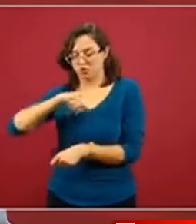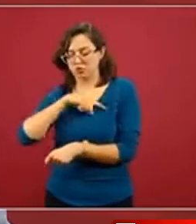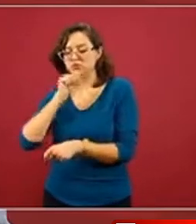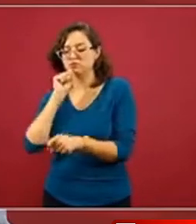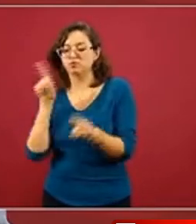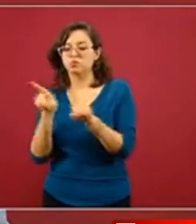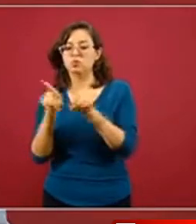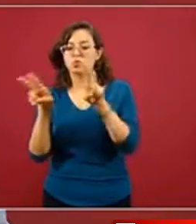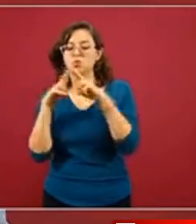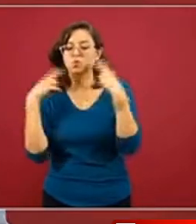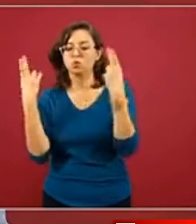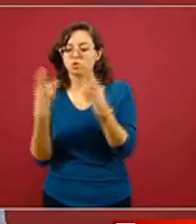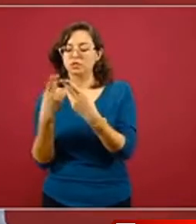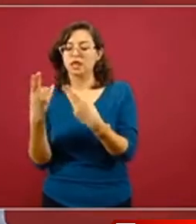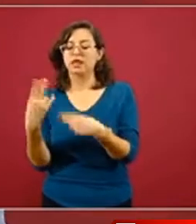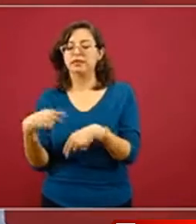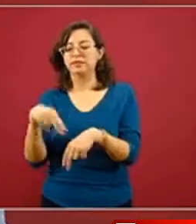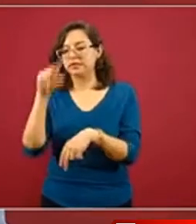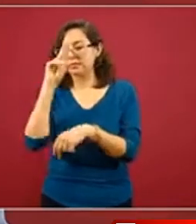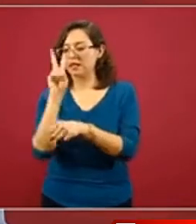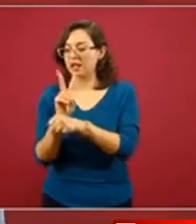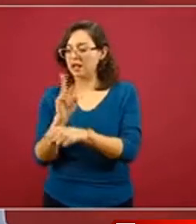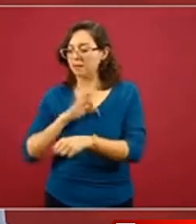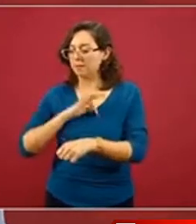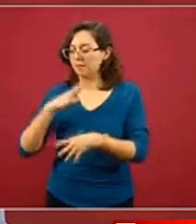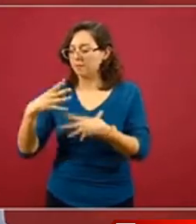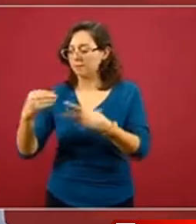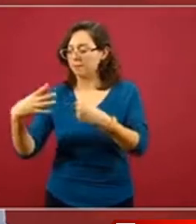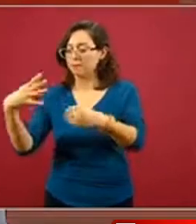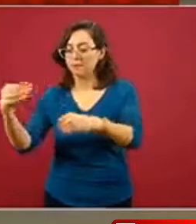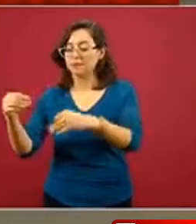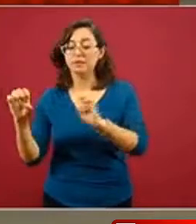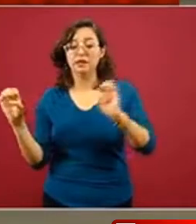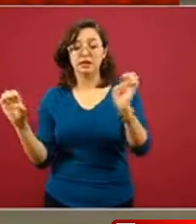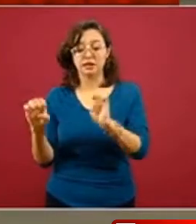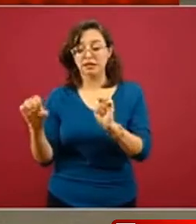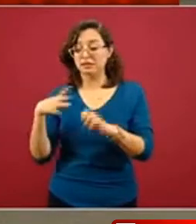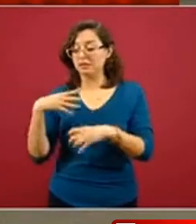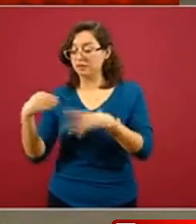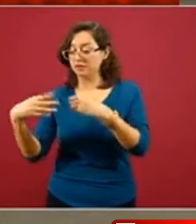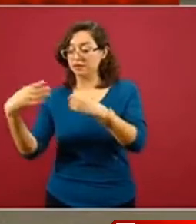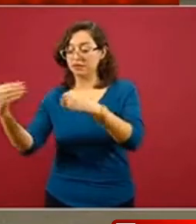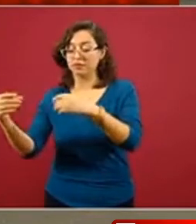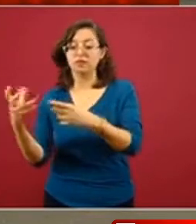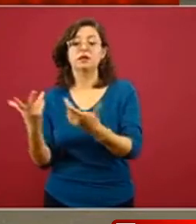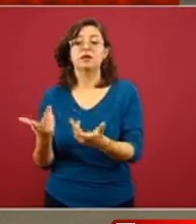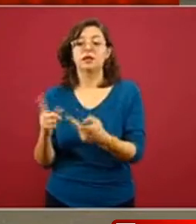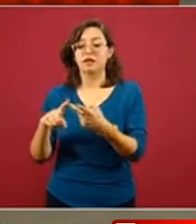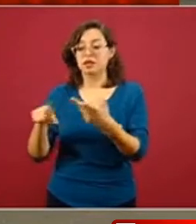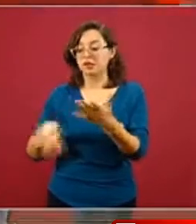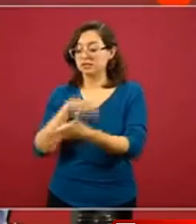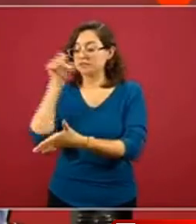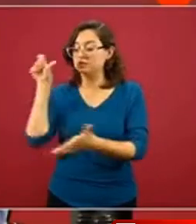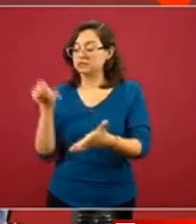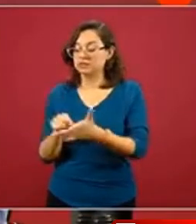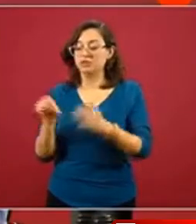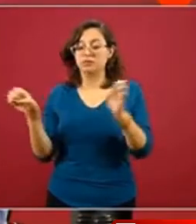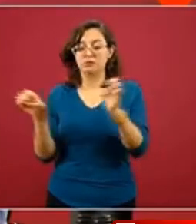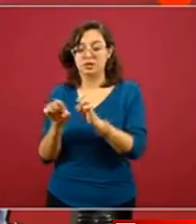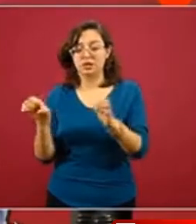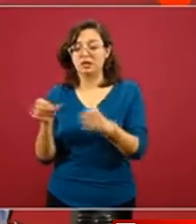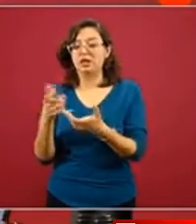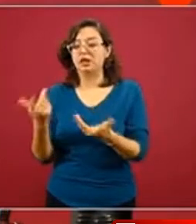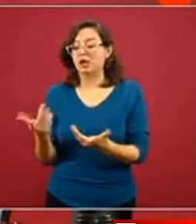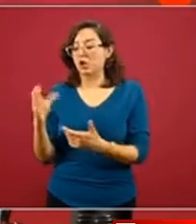Unidad de Inteligencia Epidemiológica y Sanitaria, el área de urgencias epidemiológicas y desastres y el Centro de Contingencias de la Secretaría